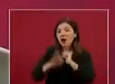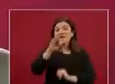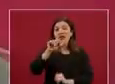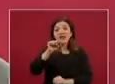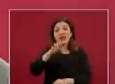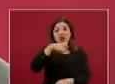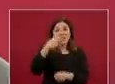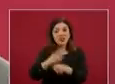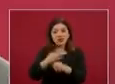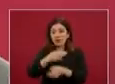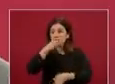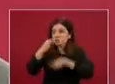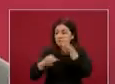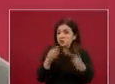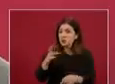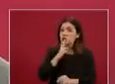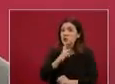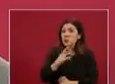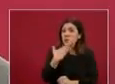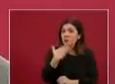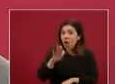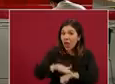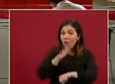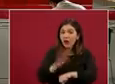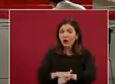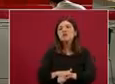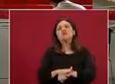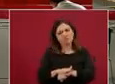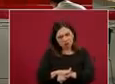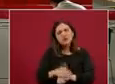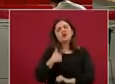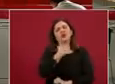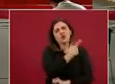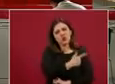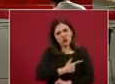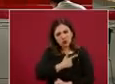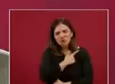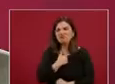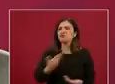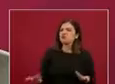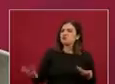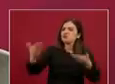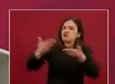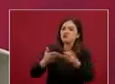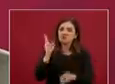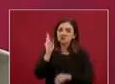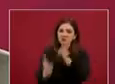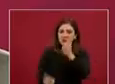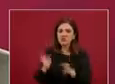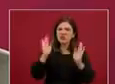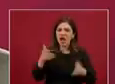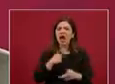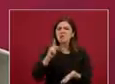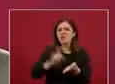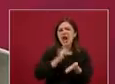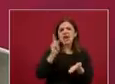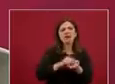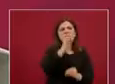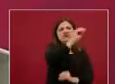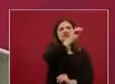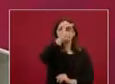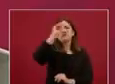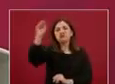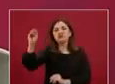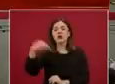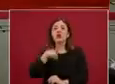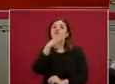estos estudios se publiquen, que los resultados sean alentadores, desde luego estaremos gustosos de tener conversaciones. Hemos platicado ya con varios, desde luego